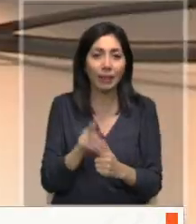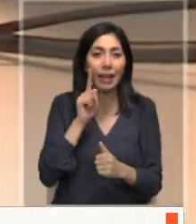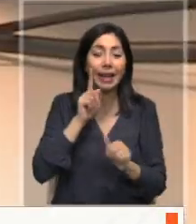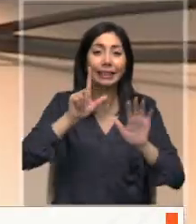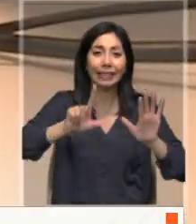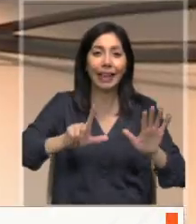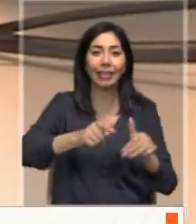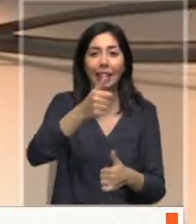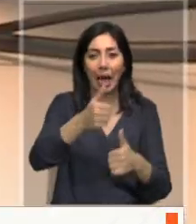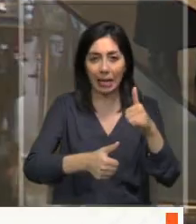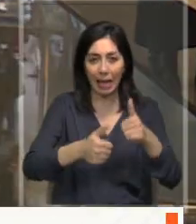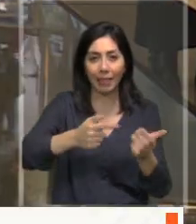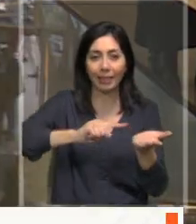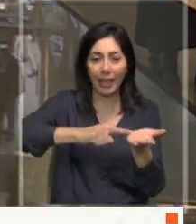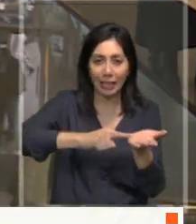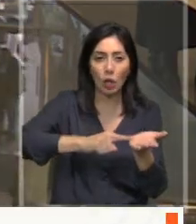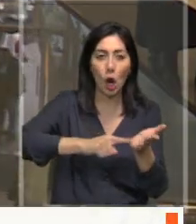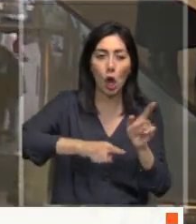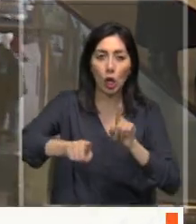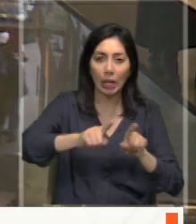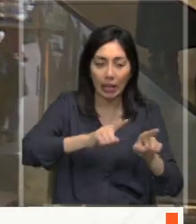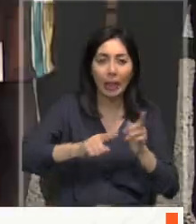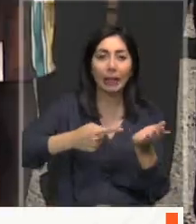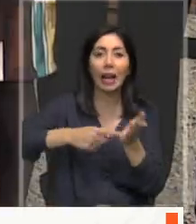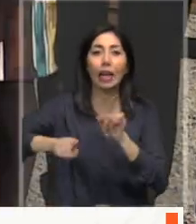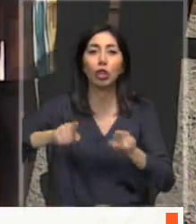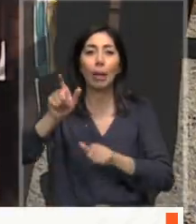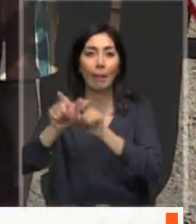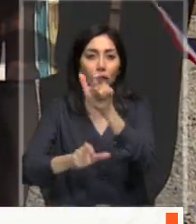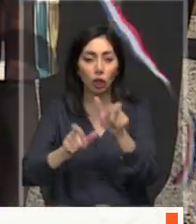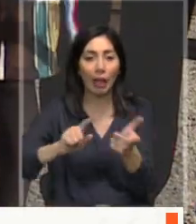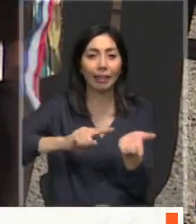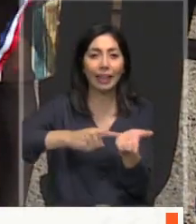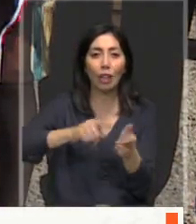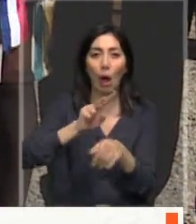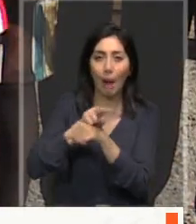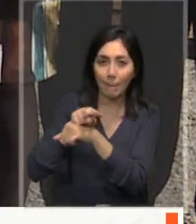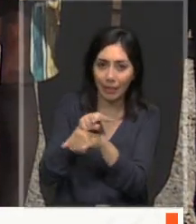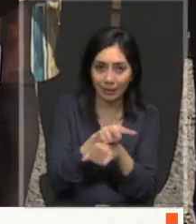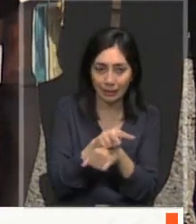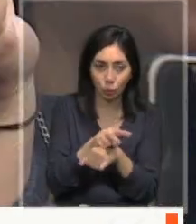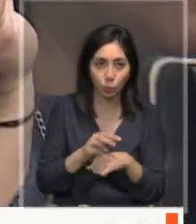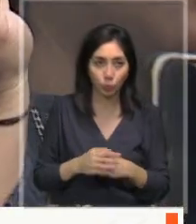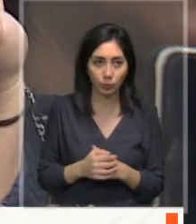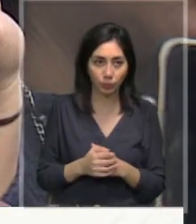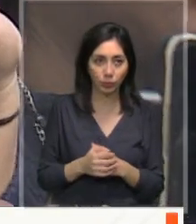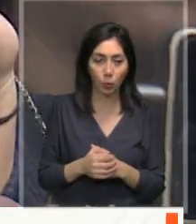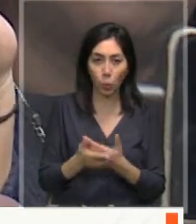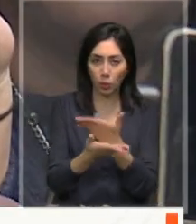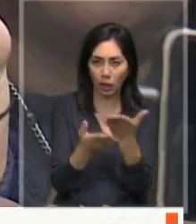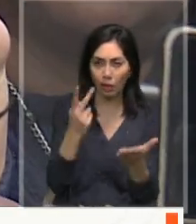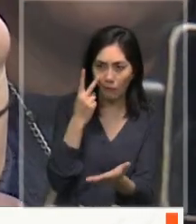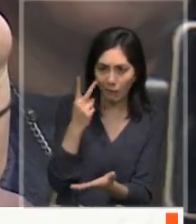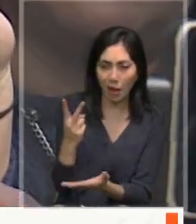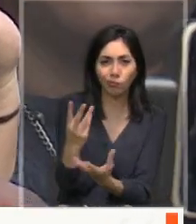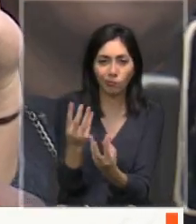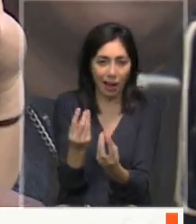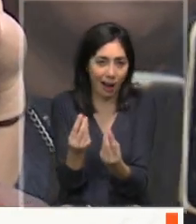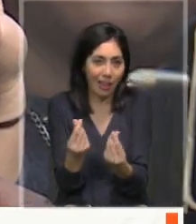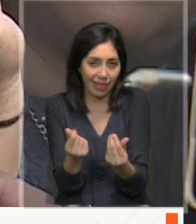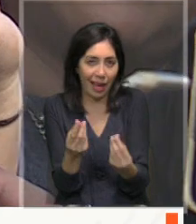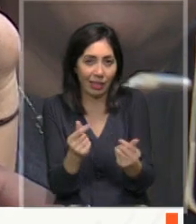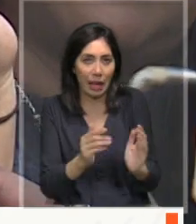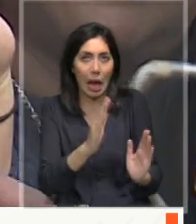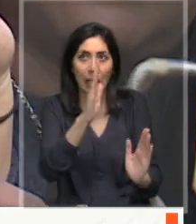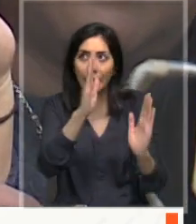como técnico en logística, técnico en gestión de personas y técnico en administración. Ustedes ven la calidad del edificio